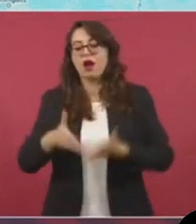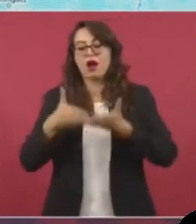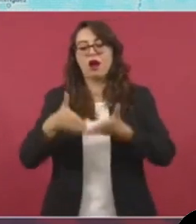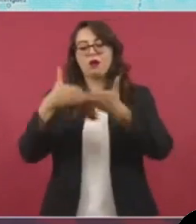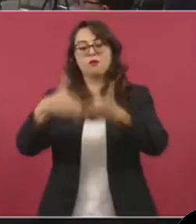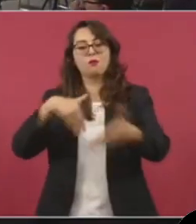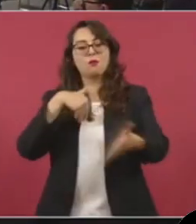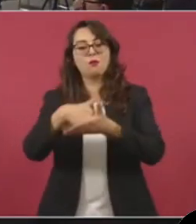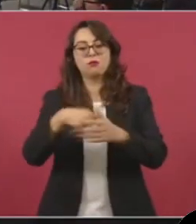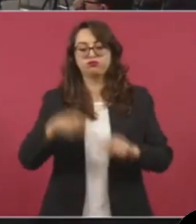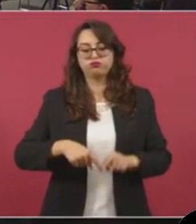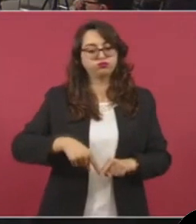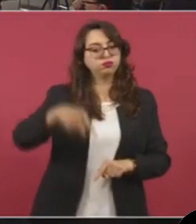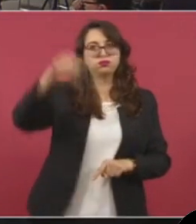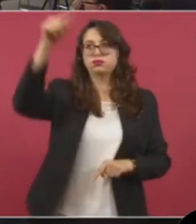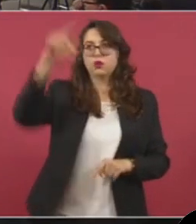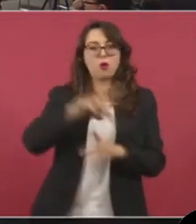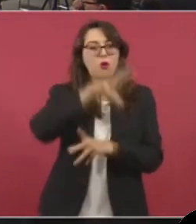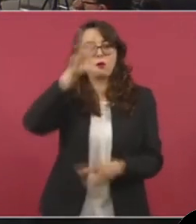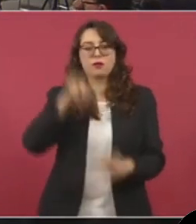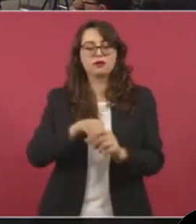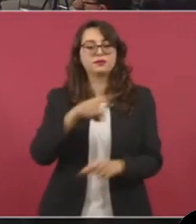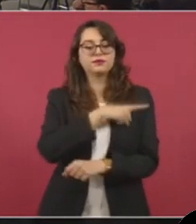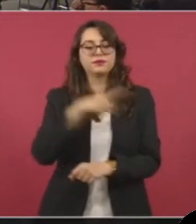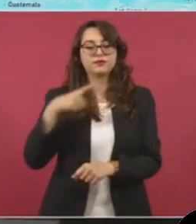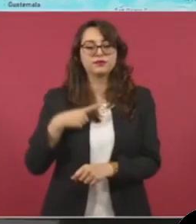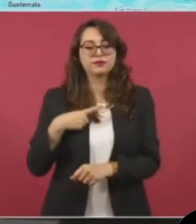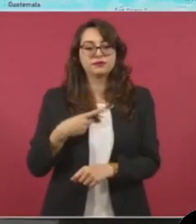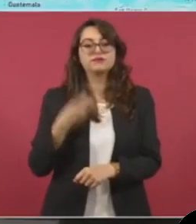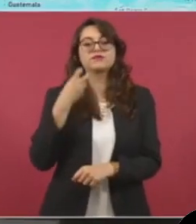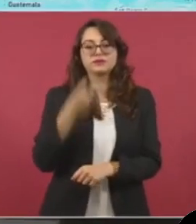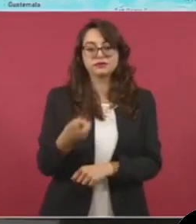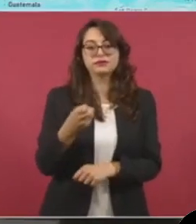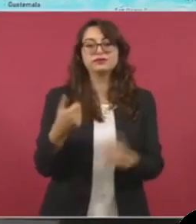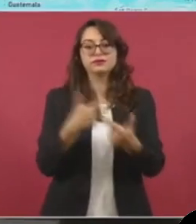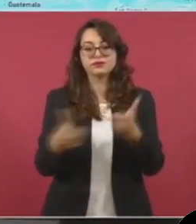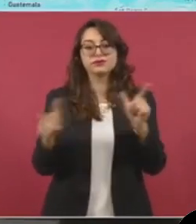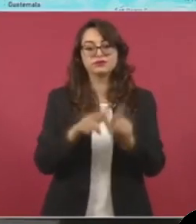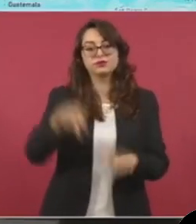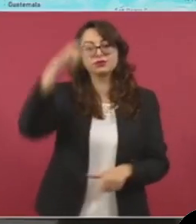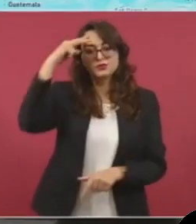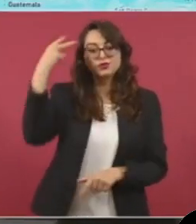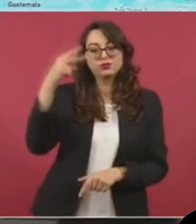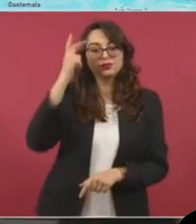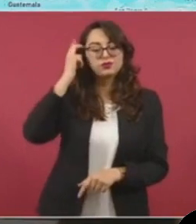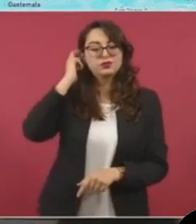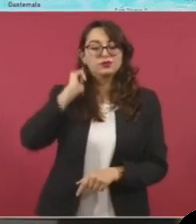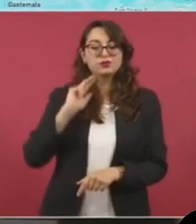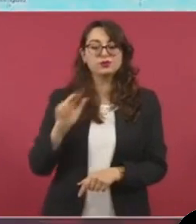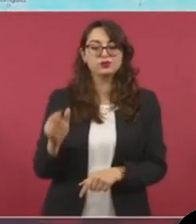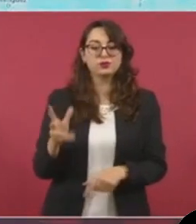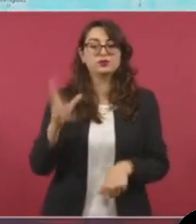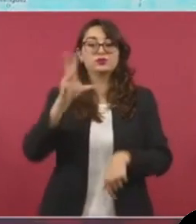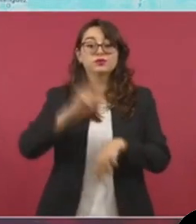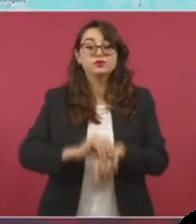entonces aquí el grupo México tiene por eso una